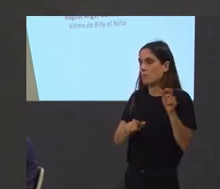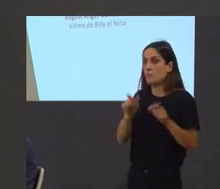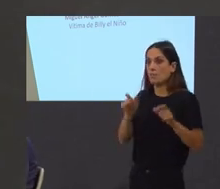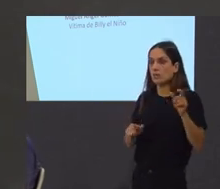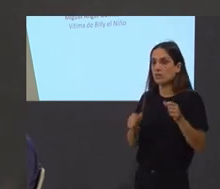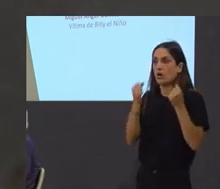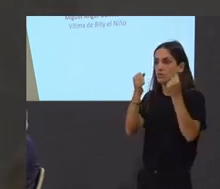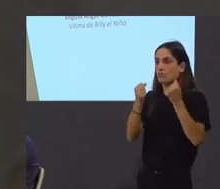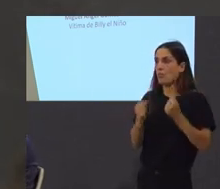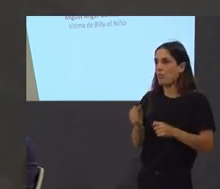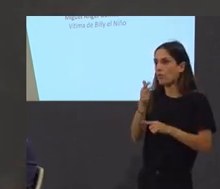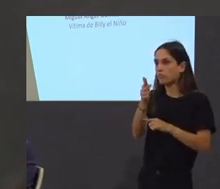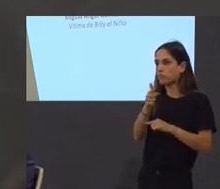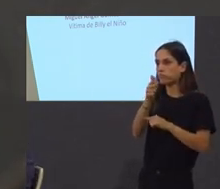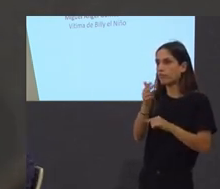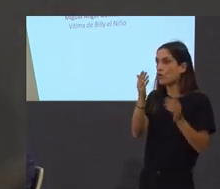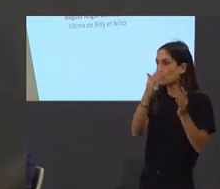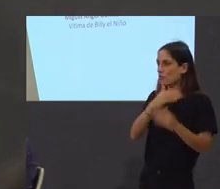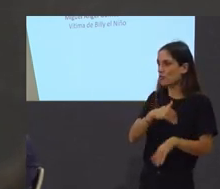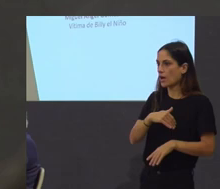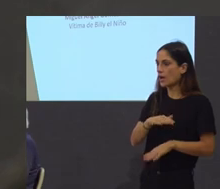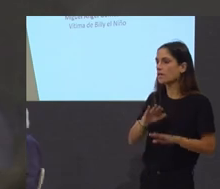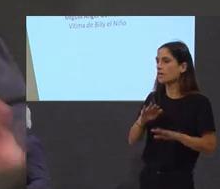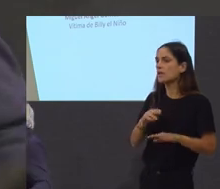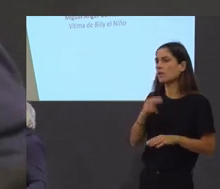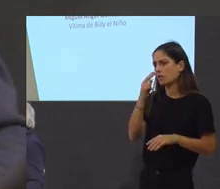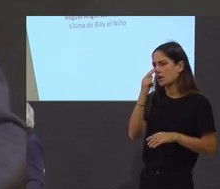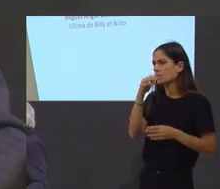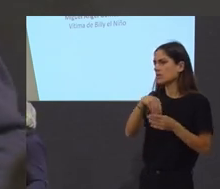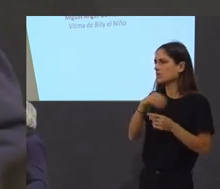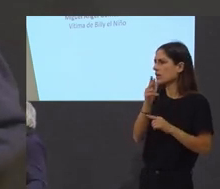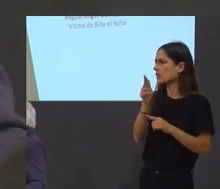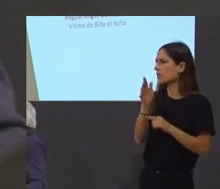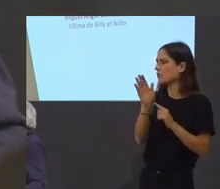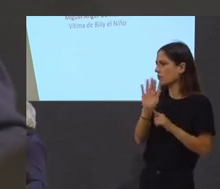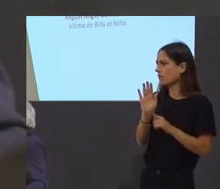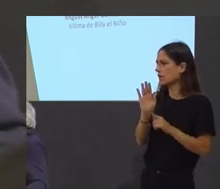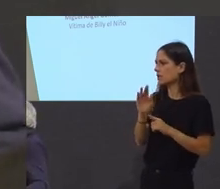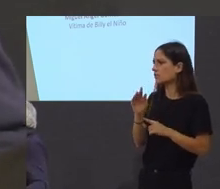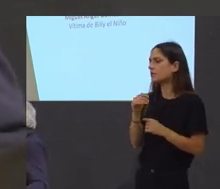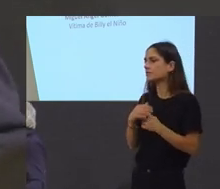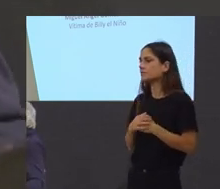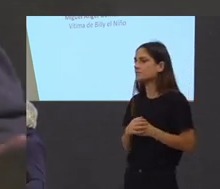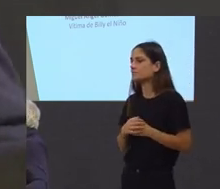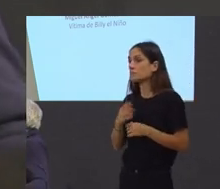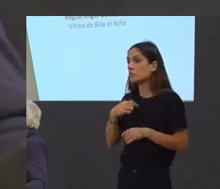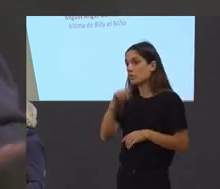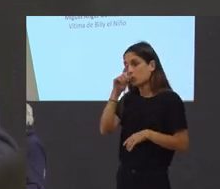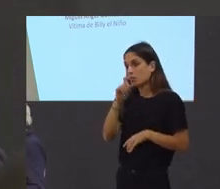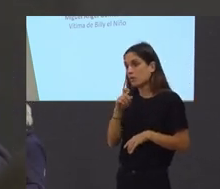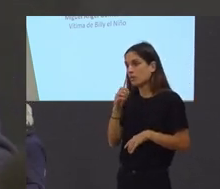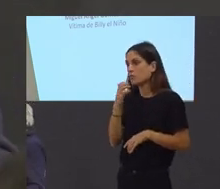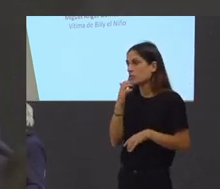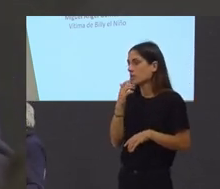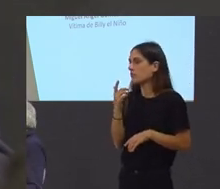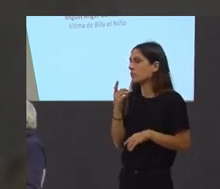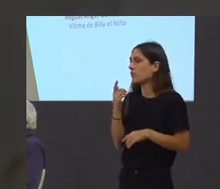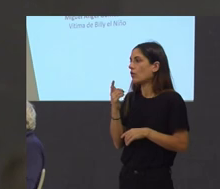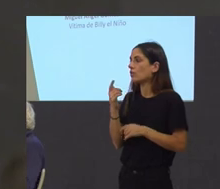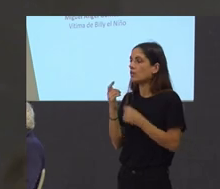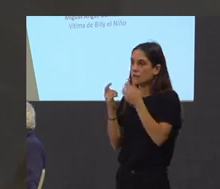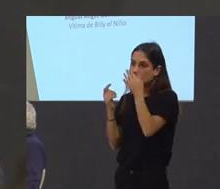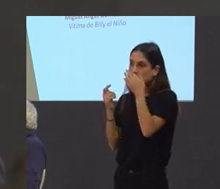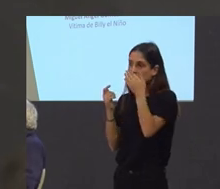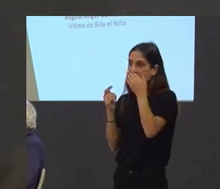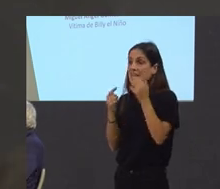pues estas cosas tienen que proliferar yo me acuerdo que pues lo del silencio de otros fue importantísimo eso